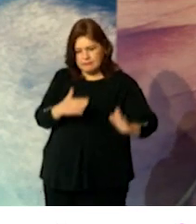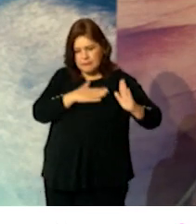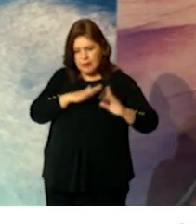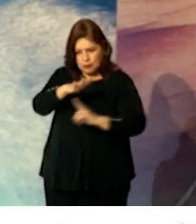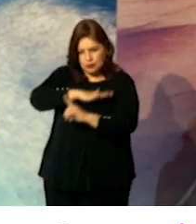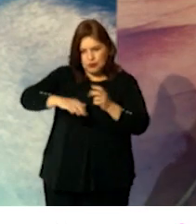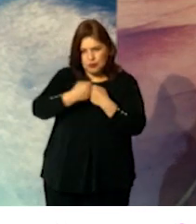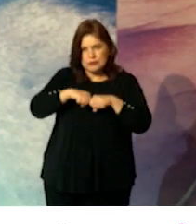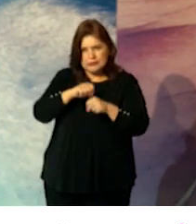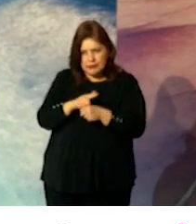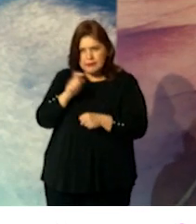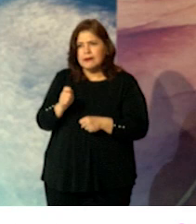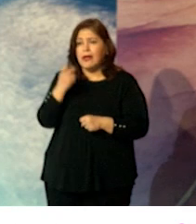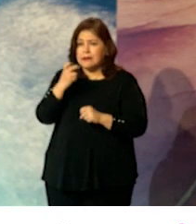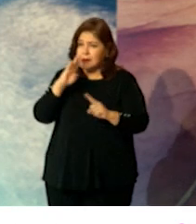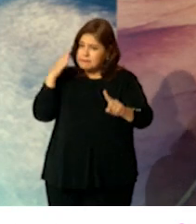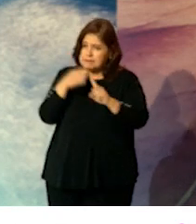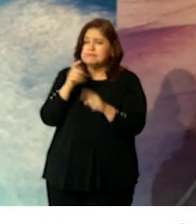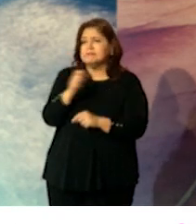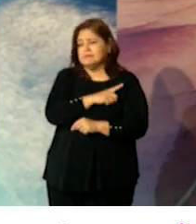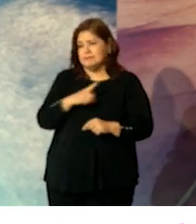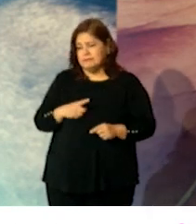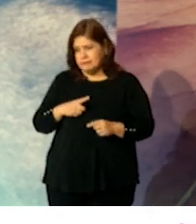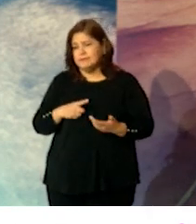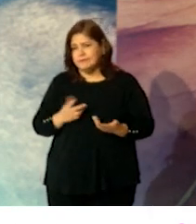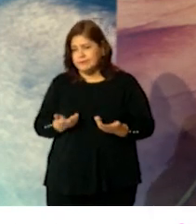es una misión de